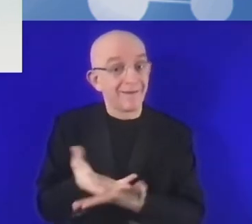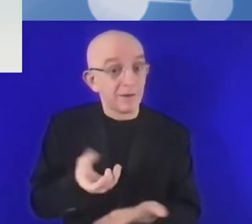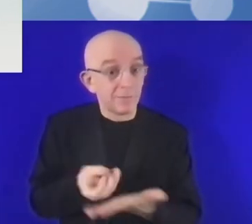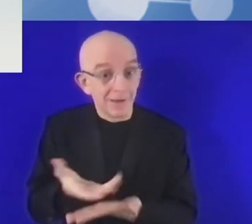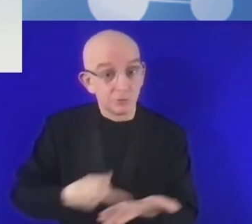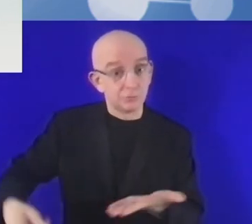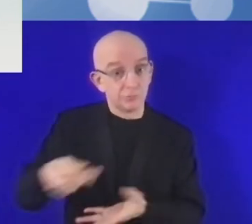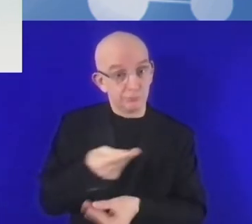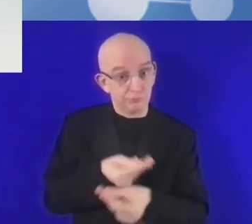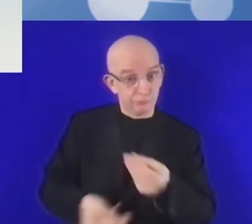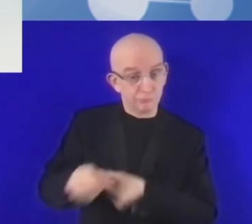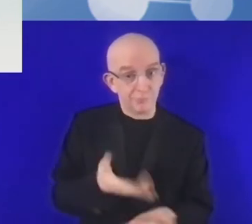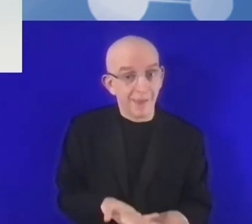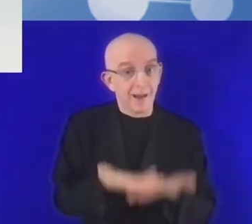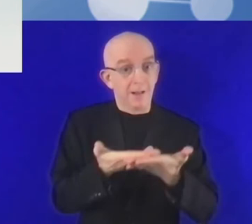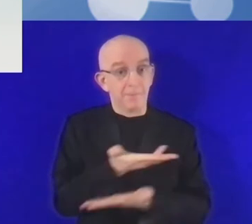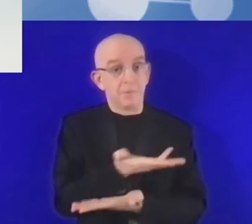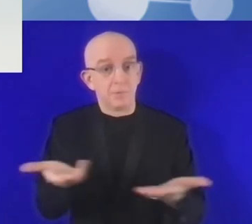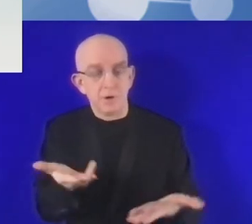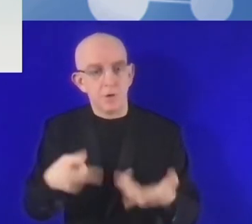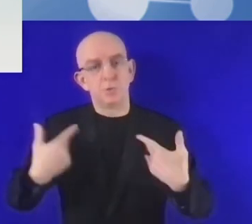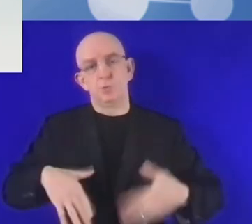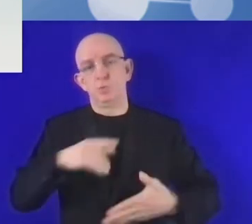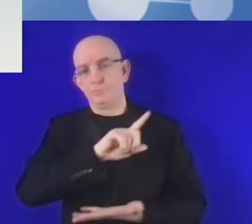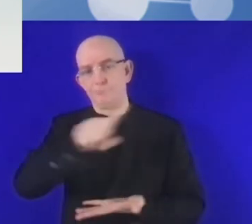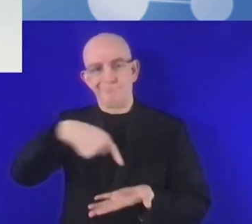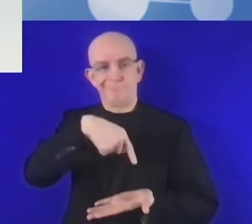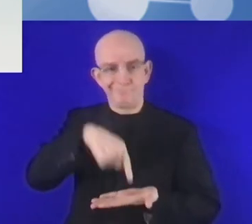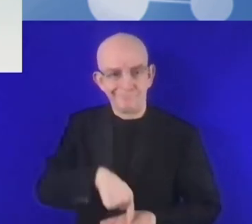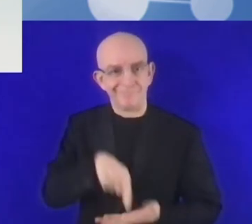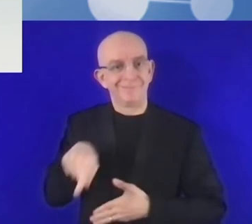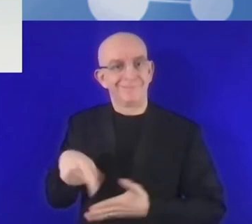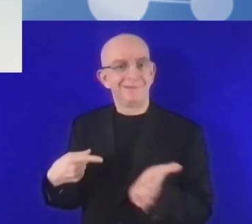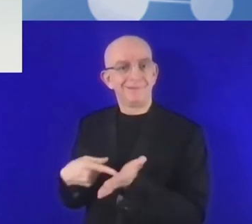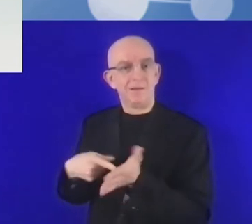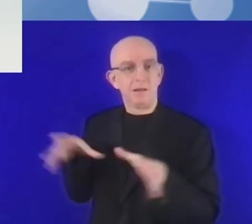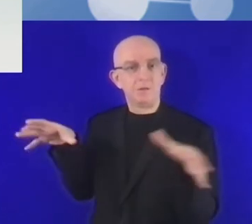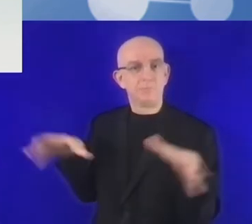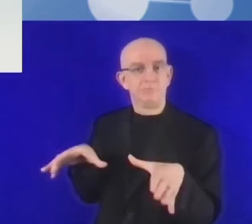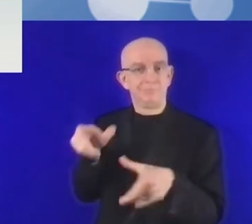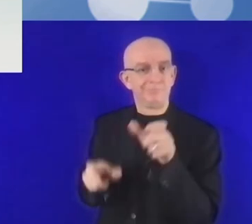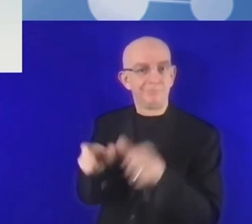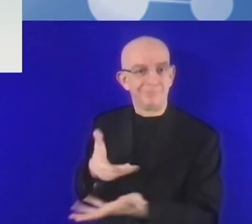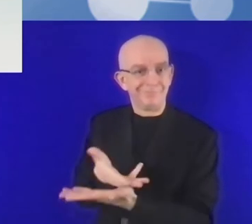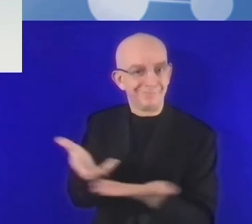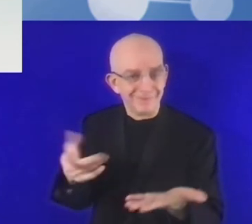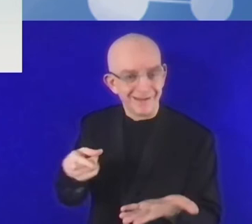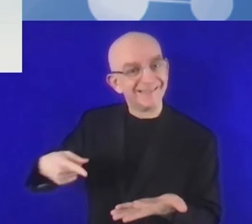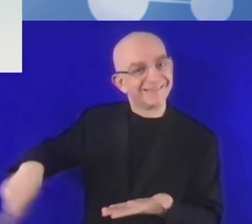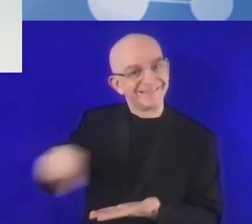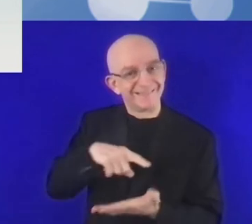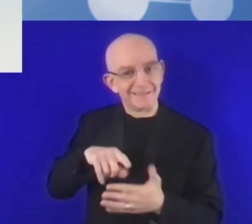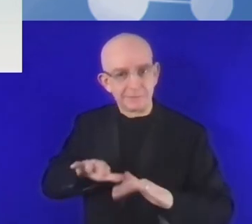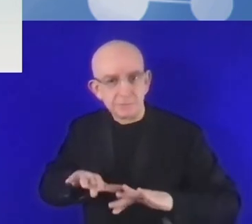compartir experiencias, conocimientos, información es algo que es algo básico para